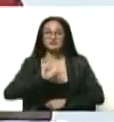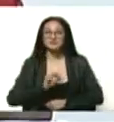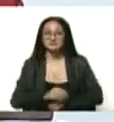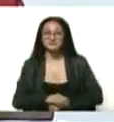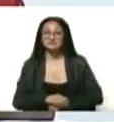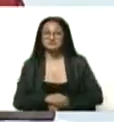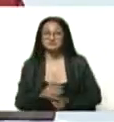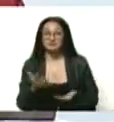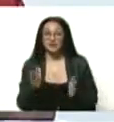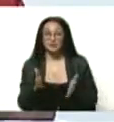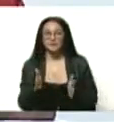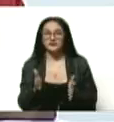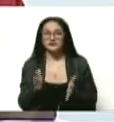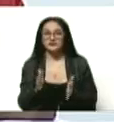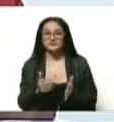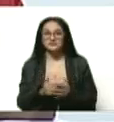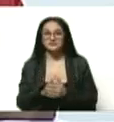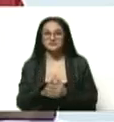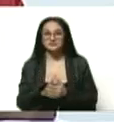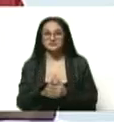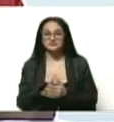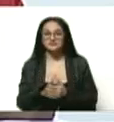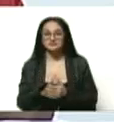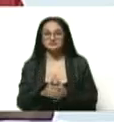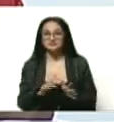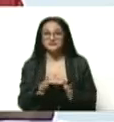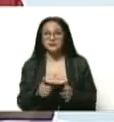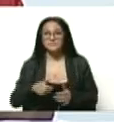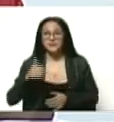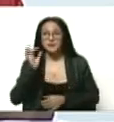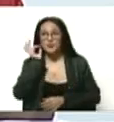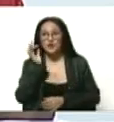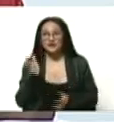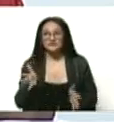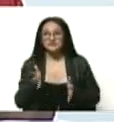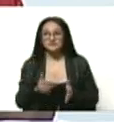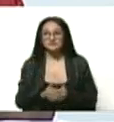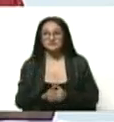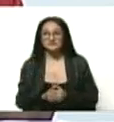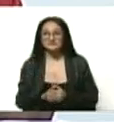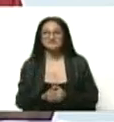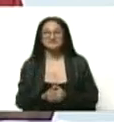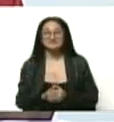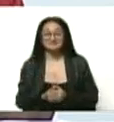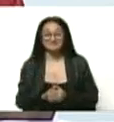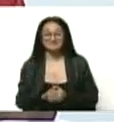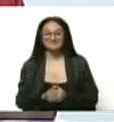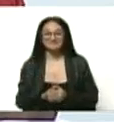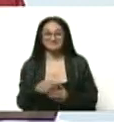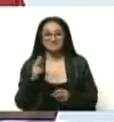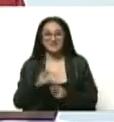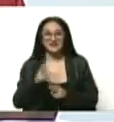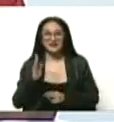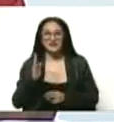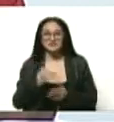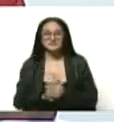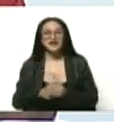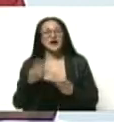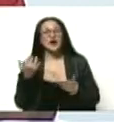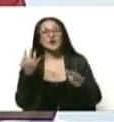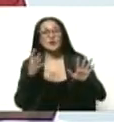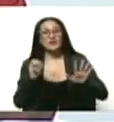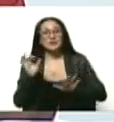Más o menos se mantiene la tendencia. Pero según Diva, ahora van por la revancha, ahora van por el 90% en las